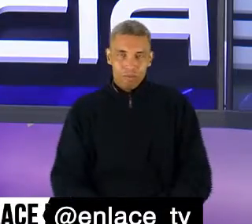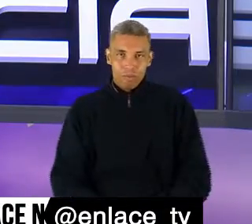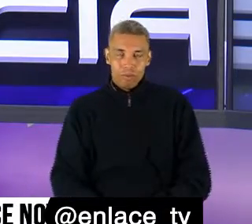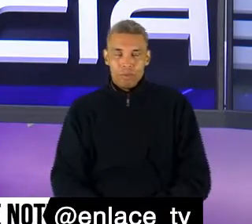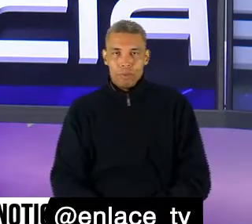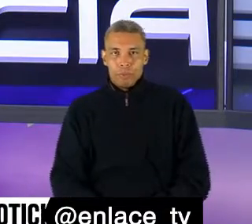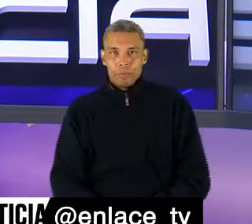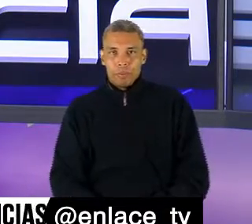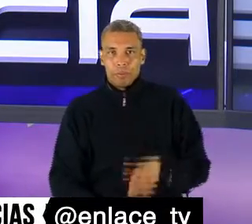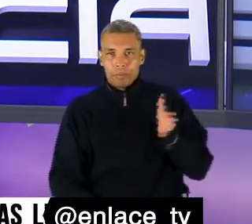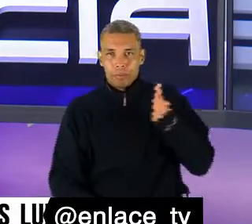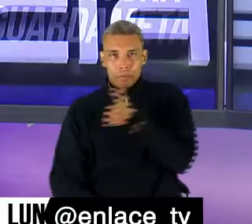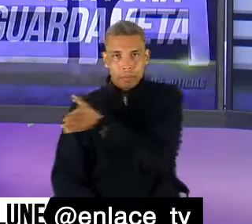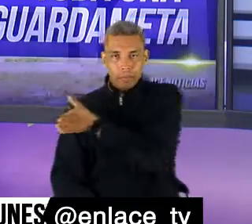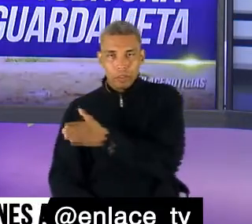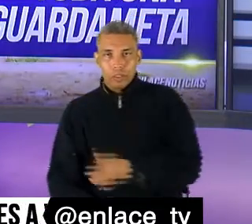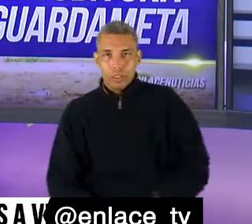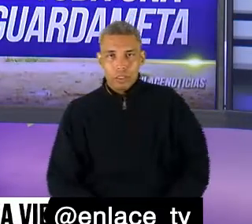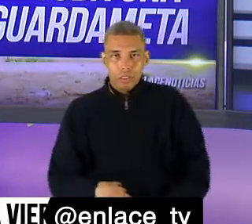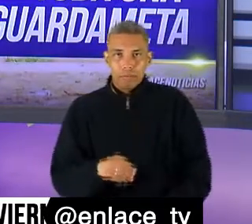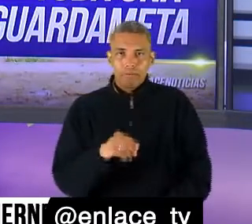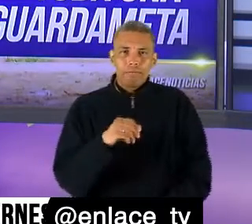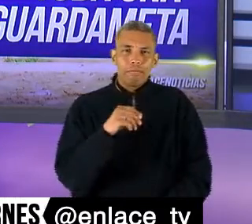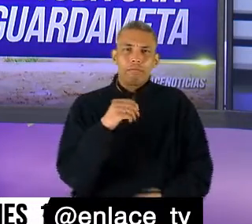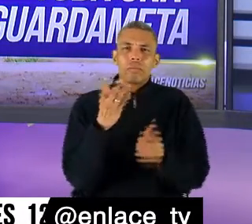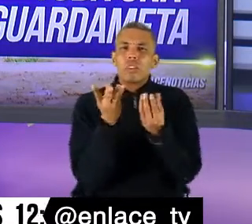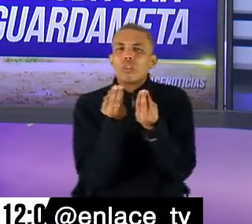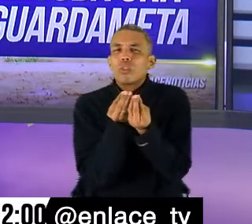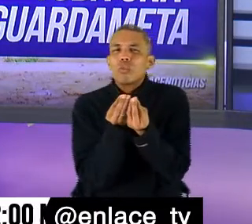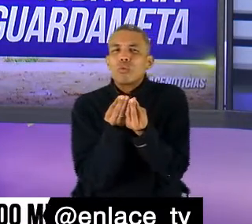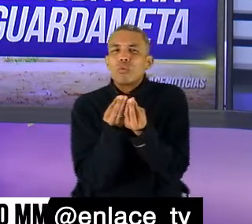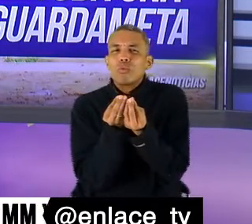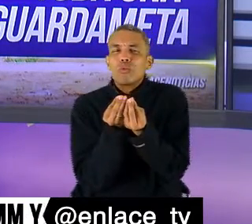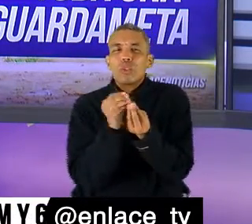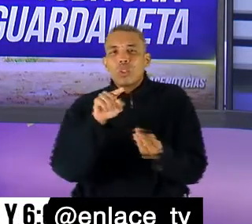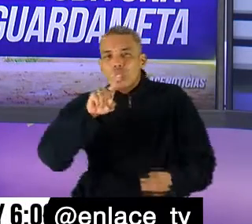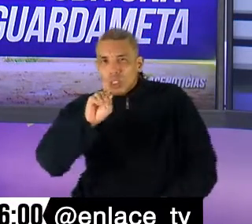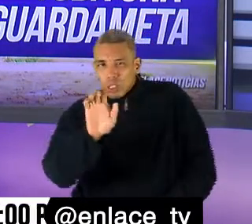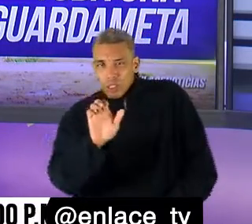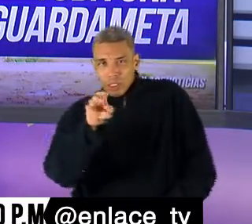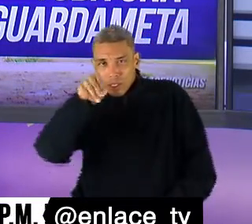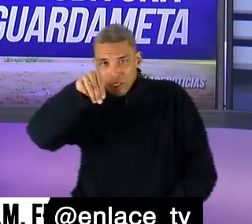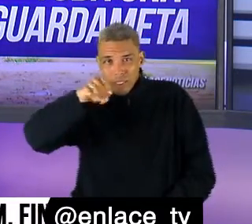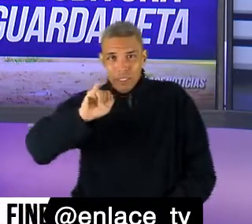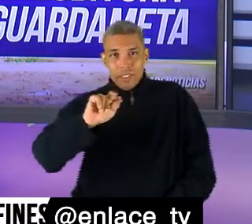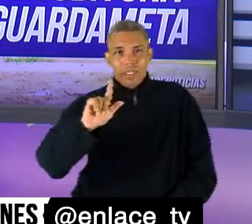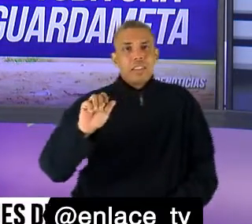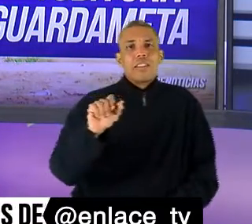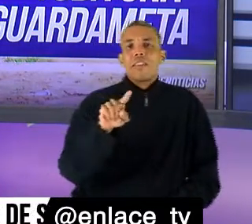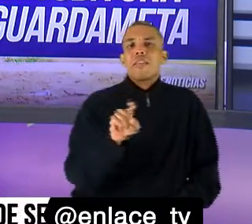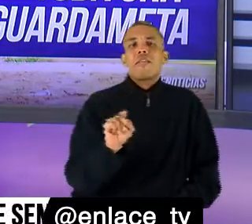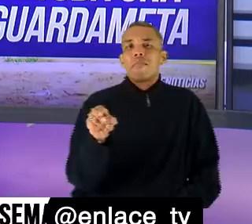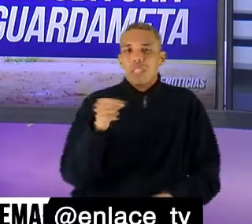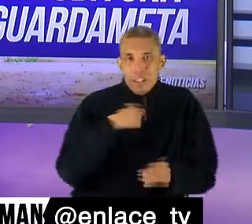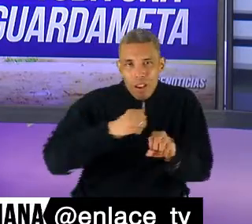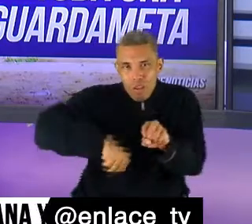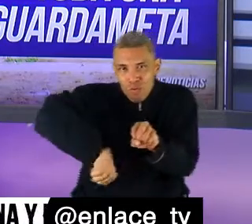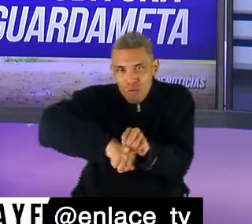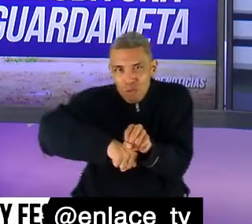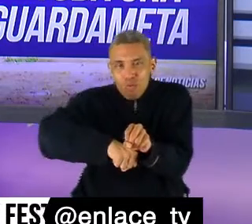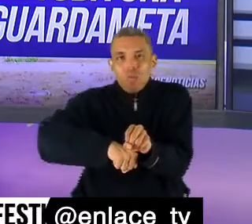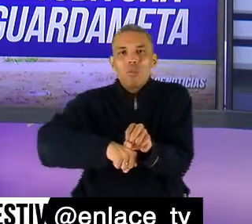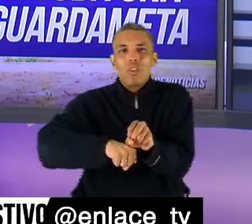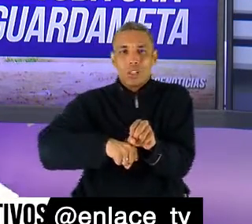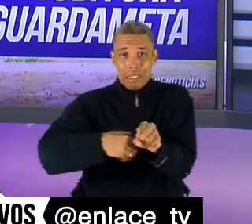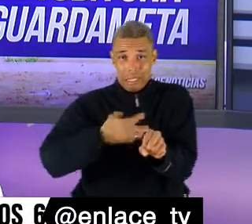Una menor se destaca como guardameta en el equipo Semillas del Nororiente que participa del torneo municipal de fútbol en la categoría sub-8.